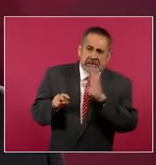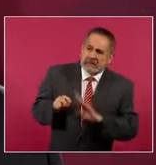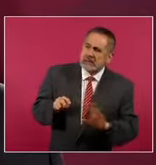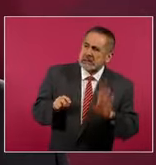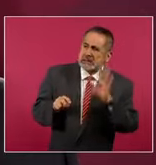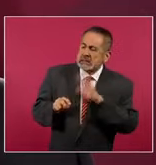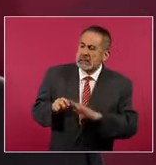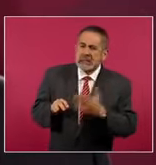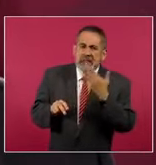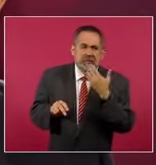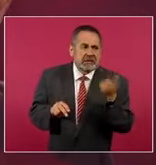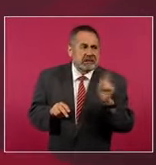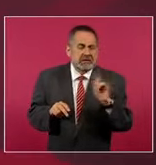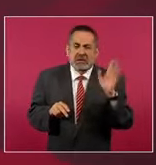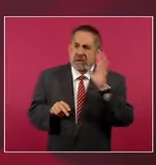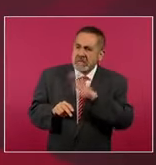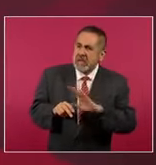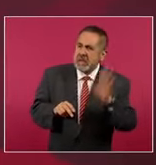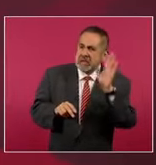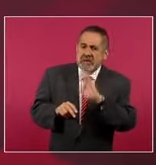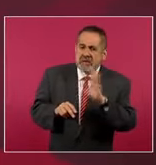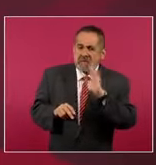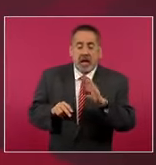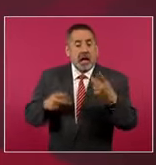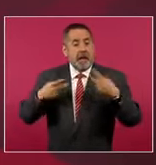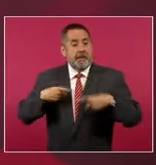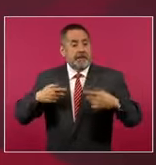no funcionan y la gente